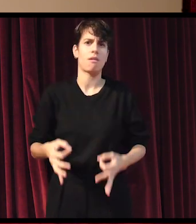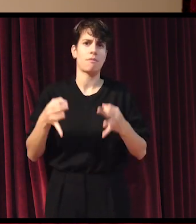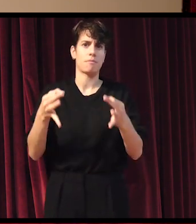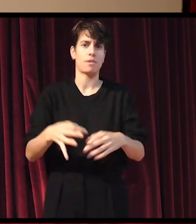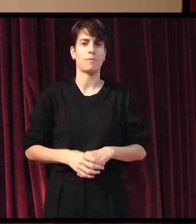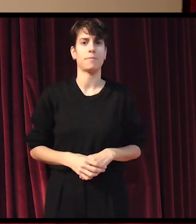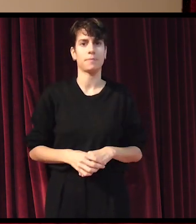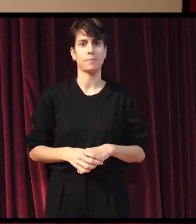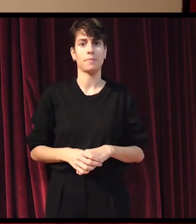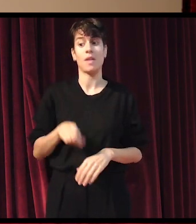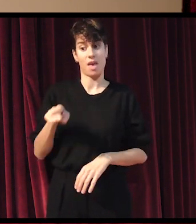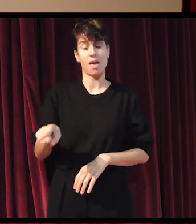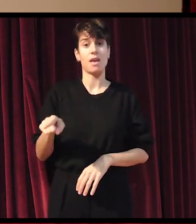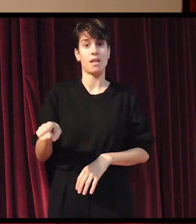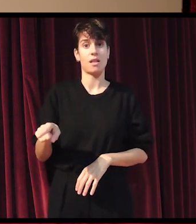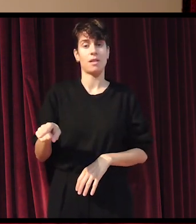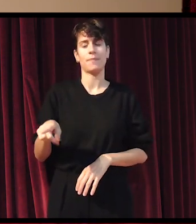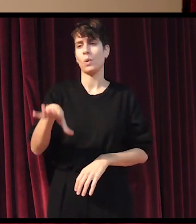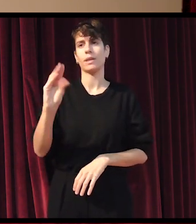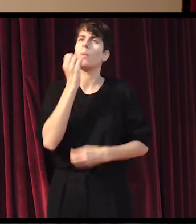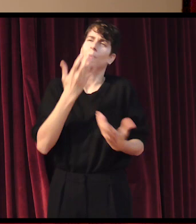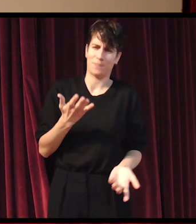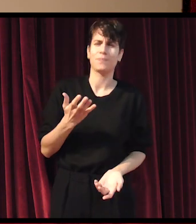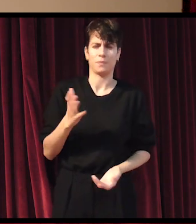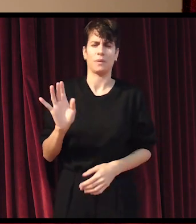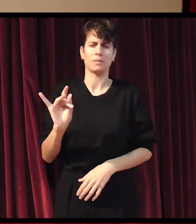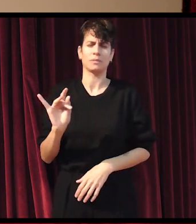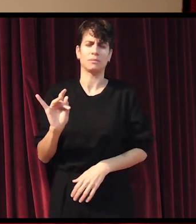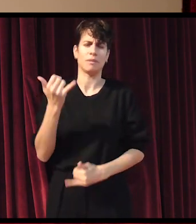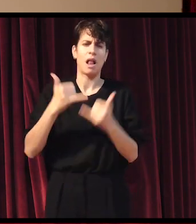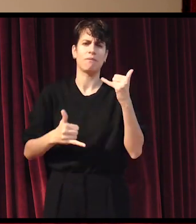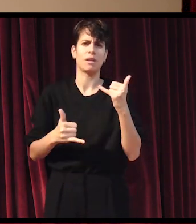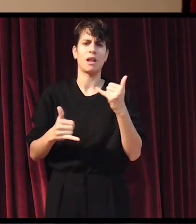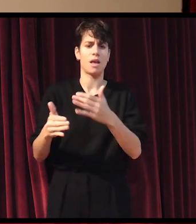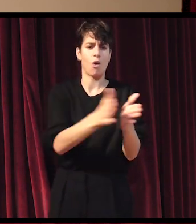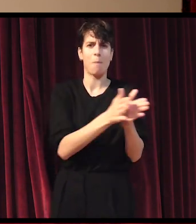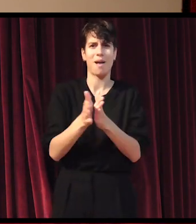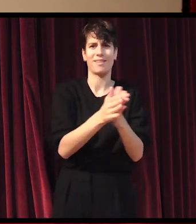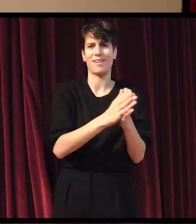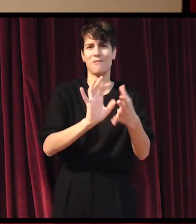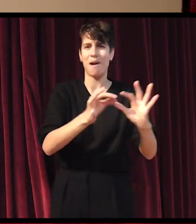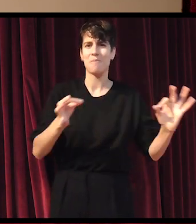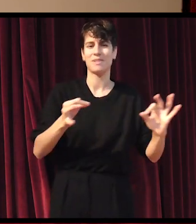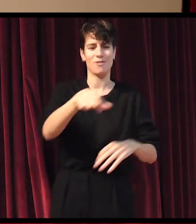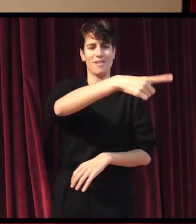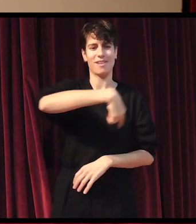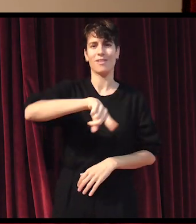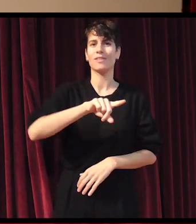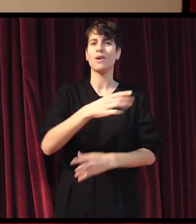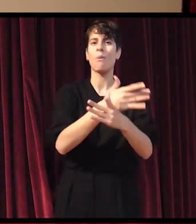Él no entiende por qué a sus amigos, bueno, sí lo entiende, ¿no? Ha terminado pudiendo entender por qué a sus amigos de su equipo le dejan